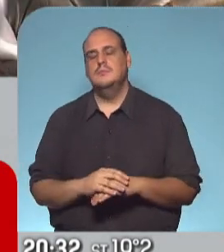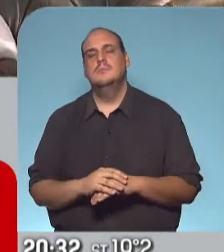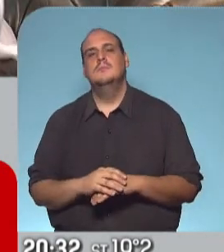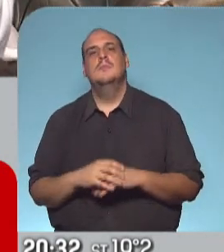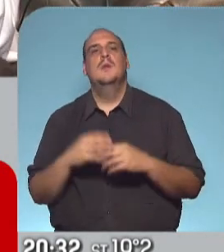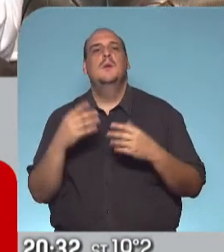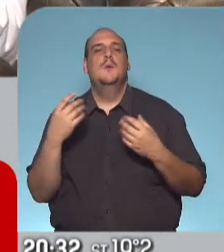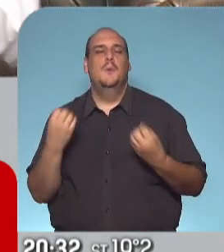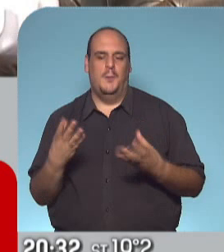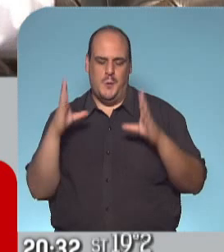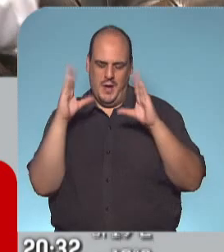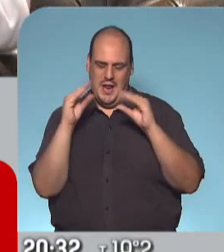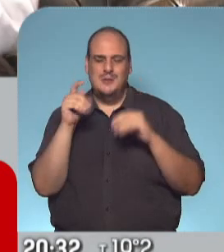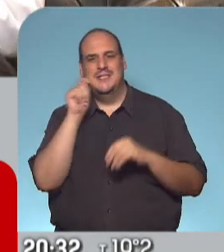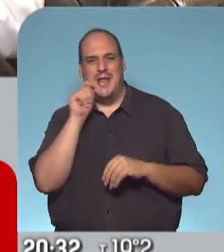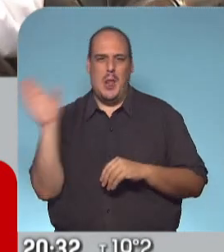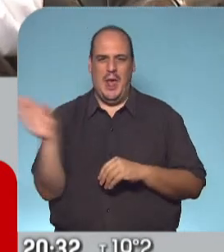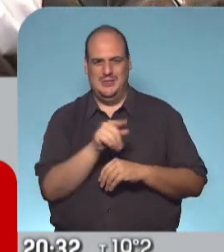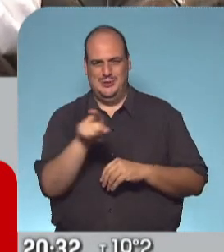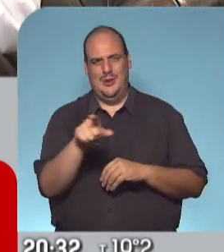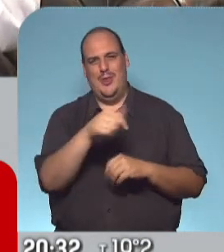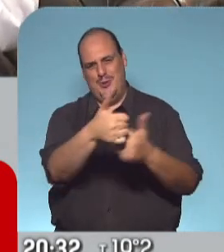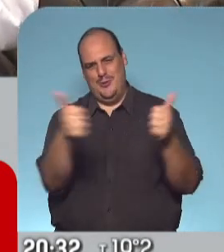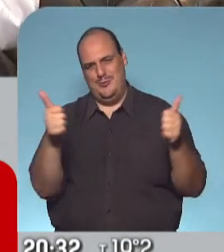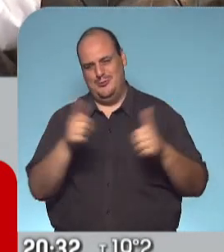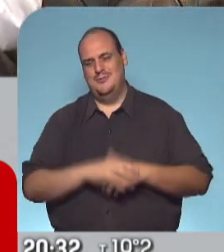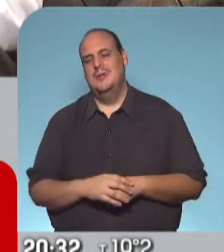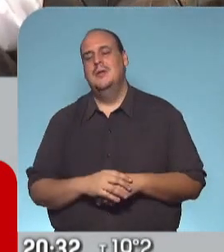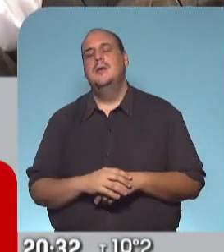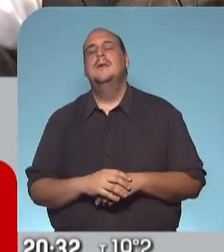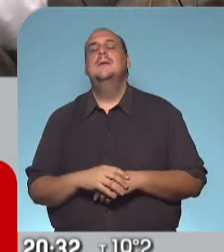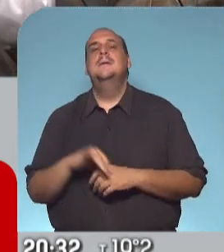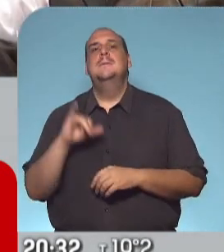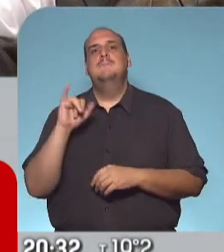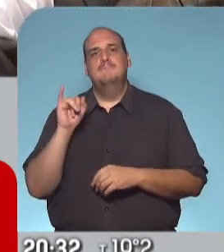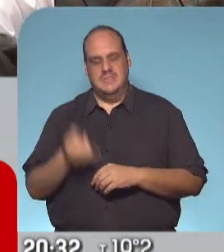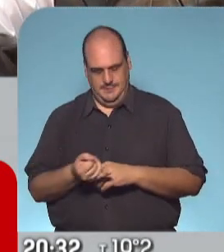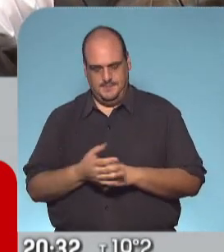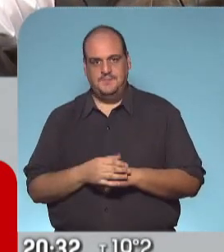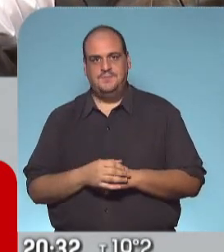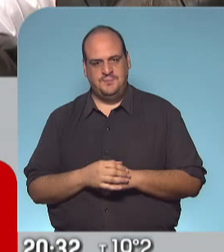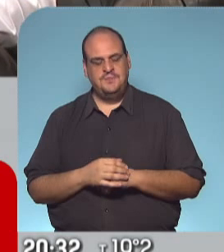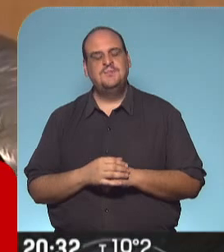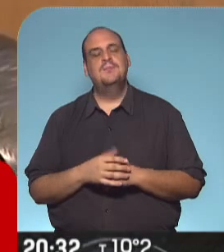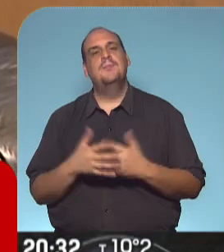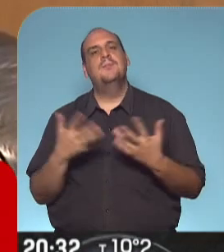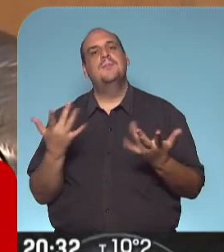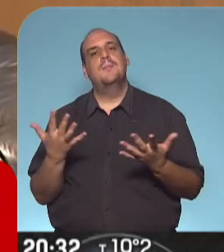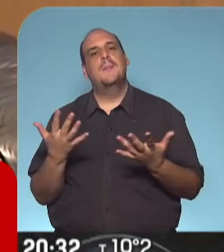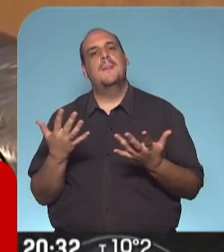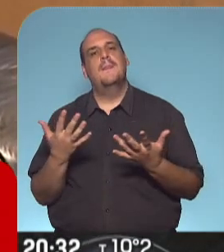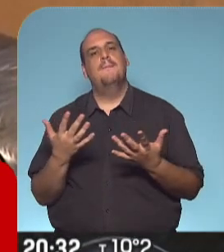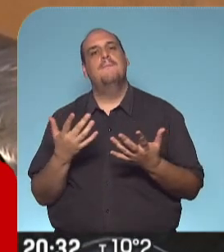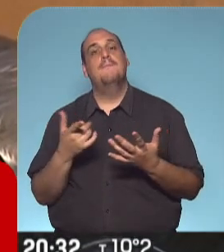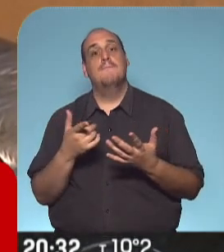Bueno, buenas noches. Buenas noches. Los saludo a todos y a todas en el piso. Sí, hay una primera... la